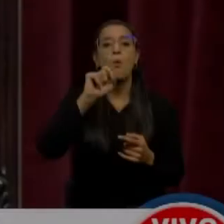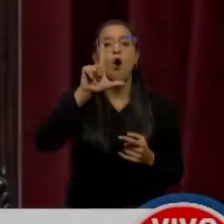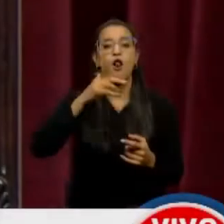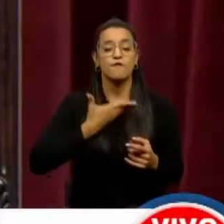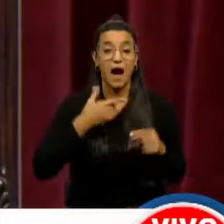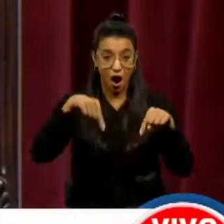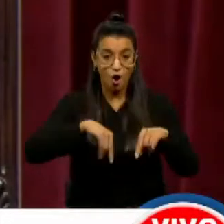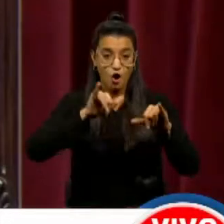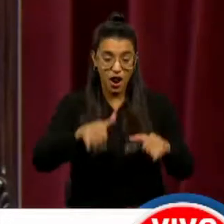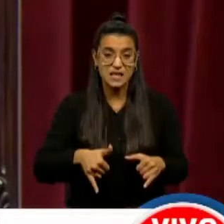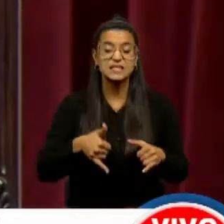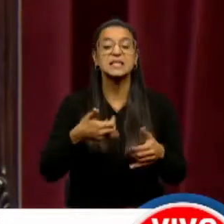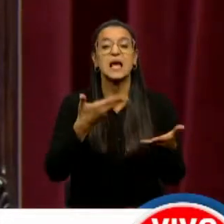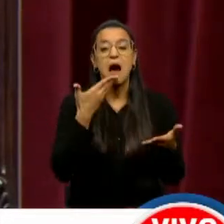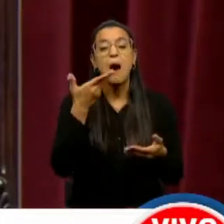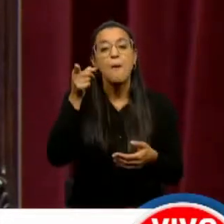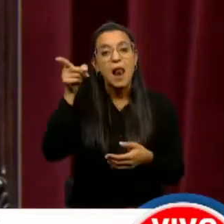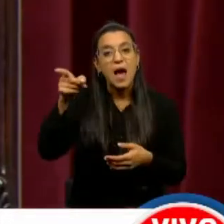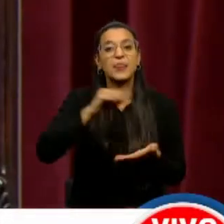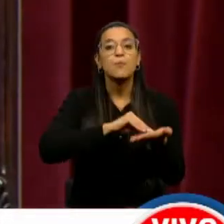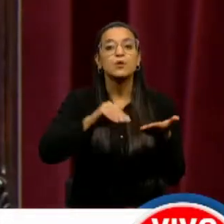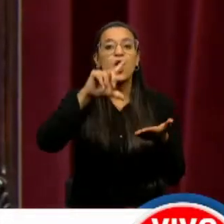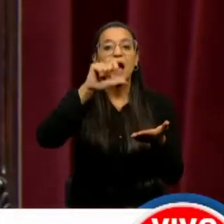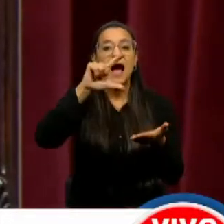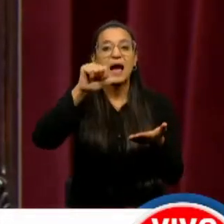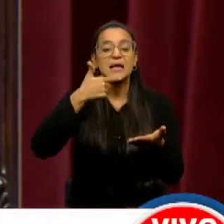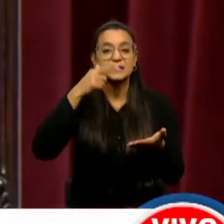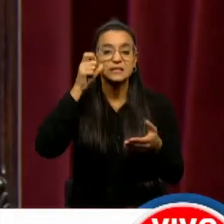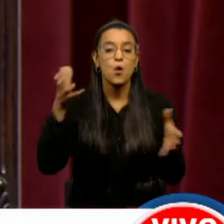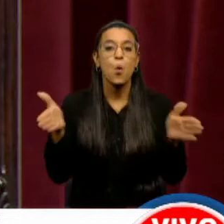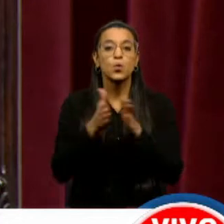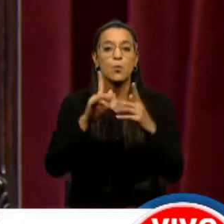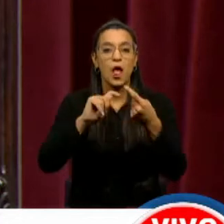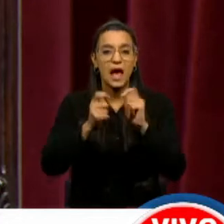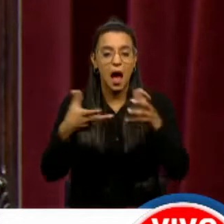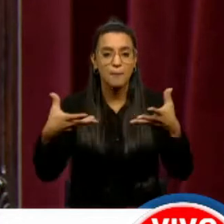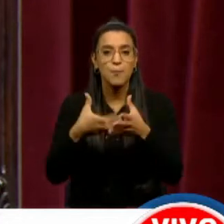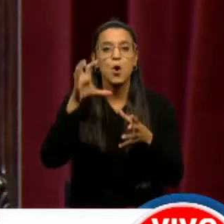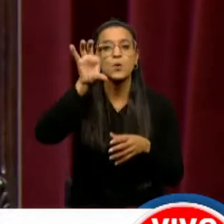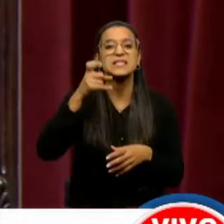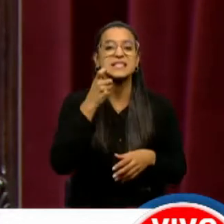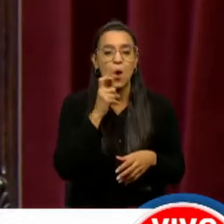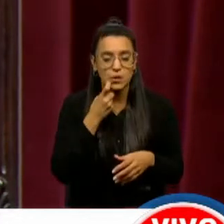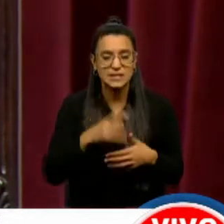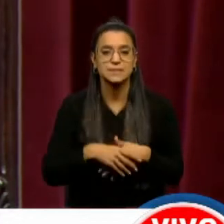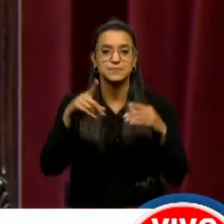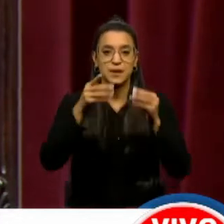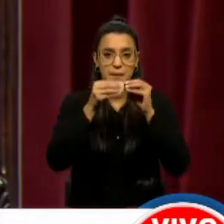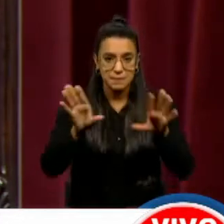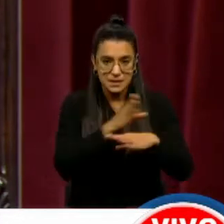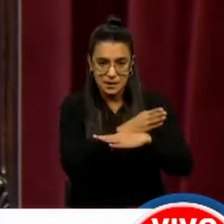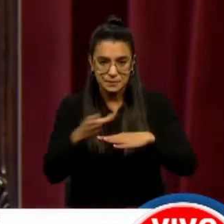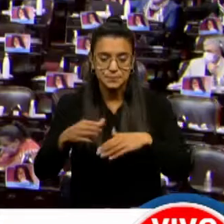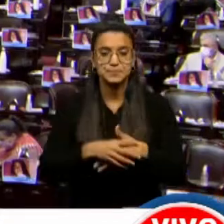Ahora sí le damos la palabra al diputado Cacase, Juntos por el Cambio, provincia de San Luis. Empieza de cero la